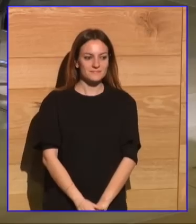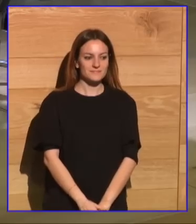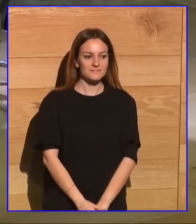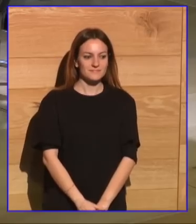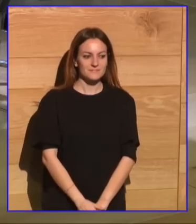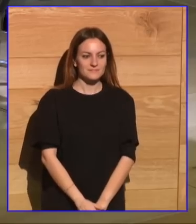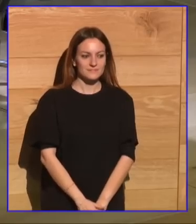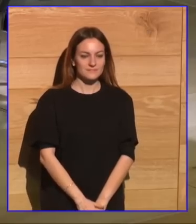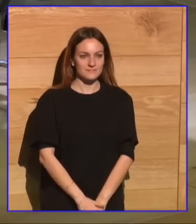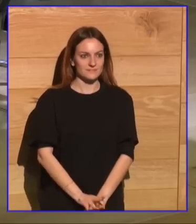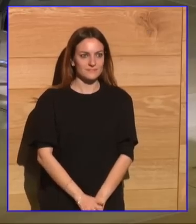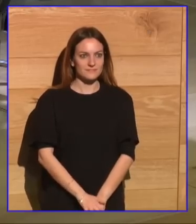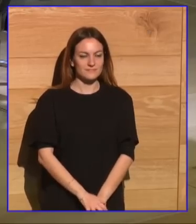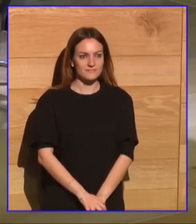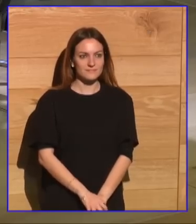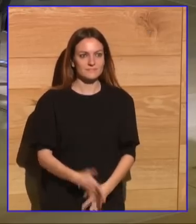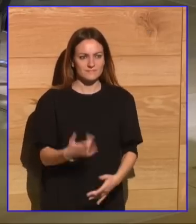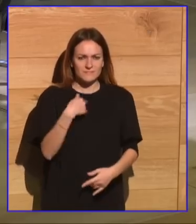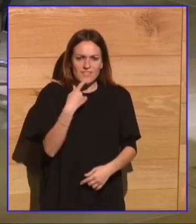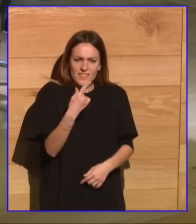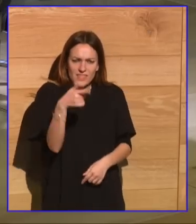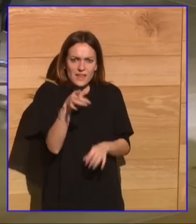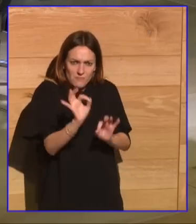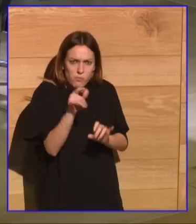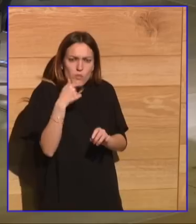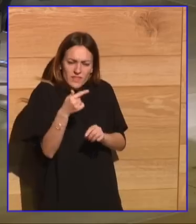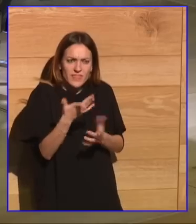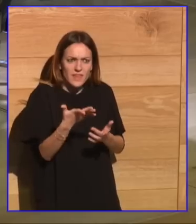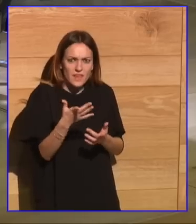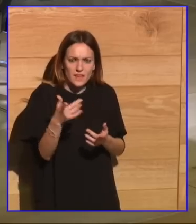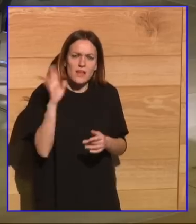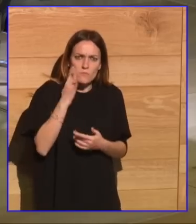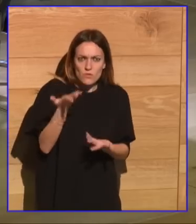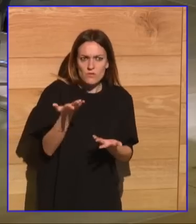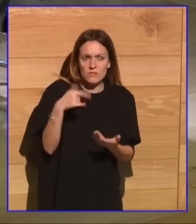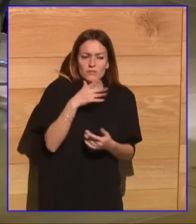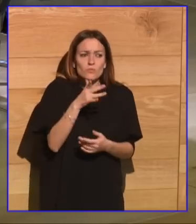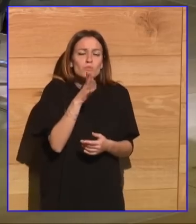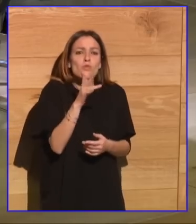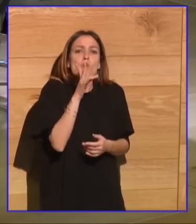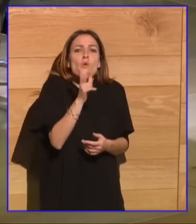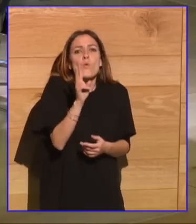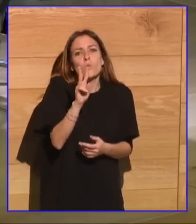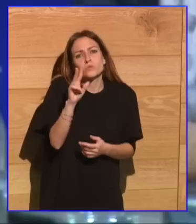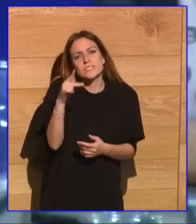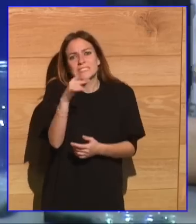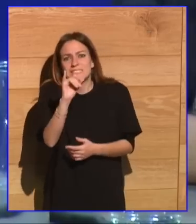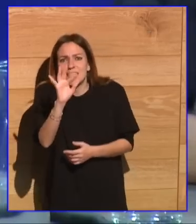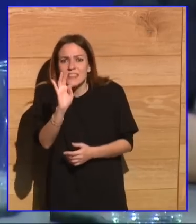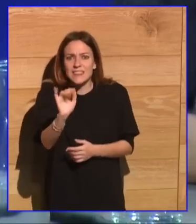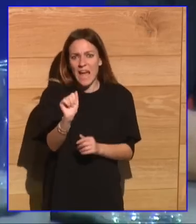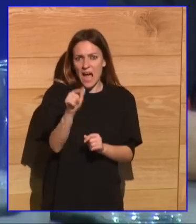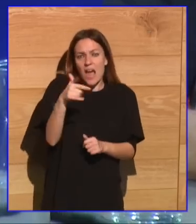Pero, ¿cómo te lamentas, Javi? Si el que ha dicho Ucha has sido Si tú. lo has dicho tú. ¡Qué hipócrita! Pero es que ha dicho Uchita. Uchita es deleznable. Ucha,